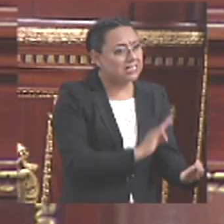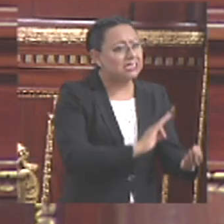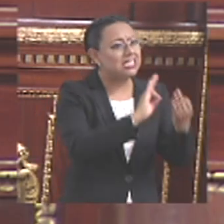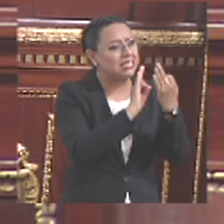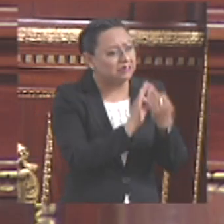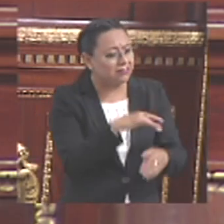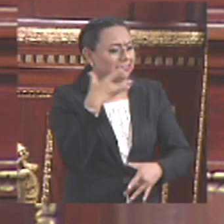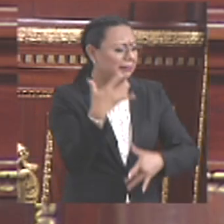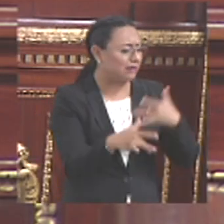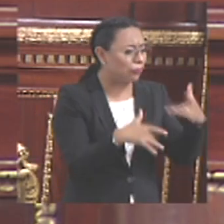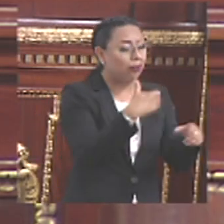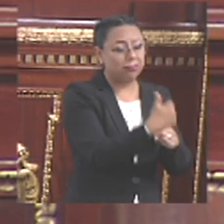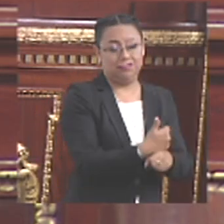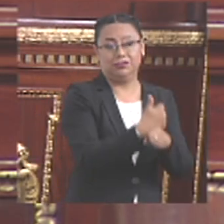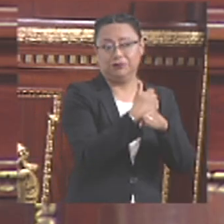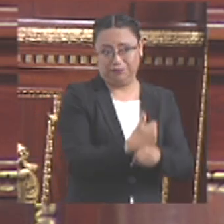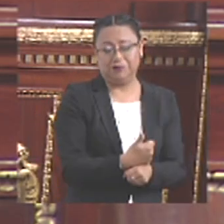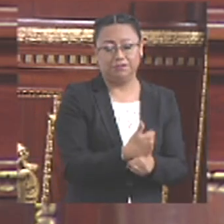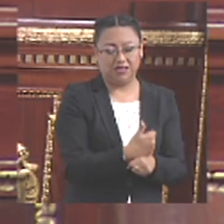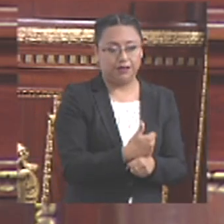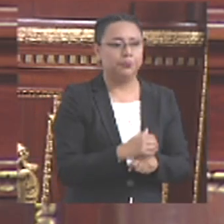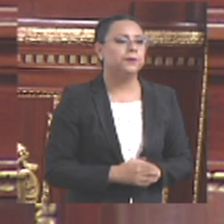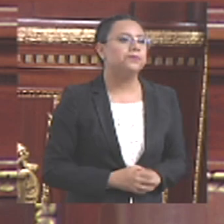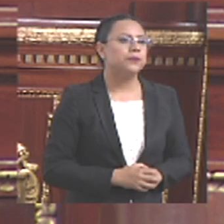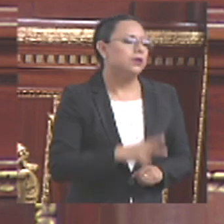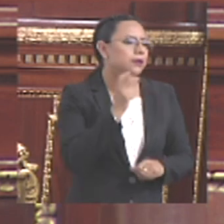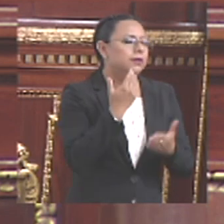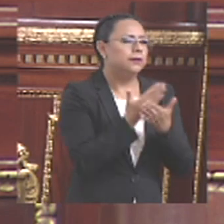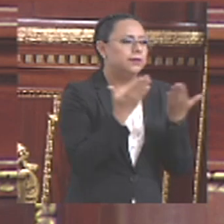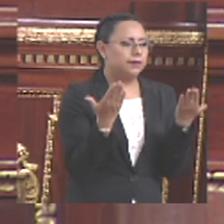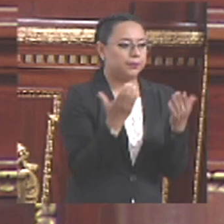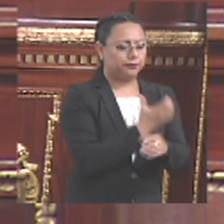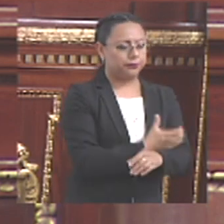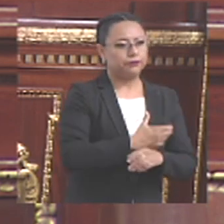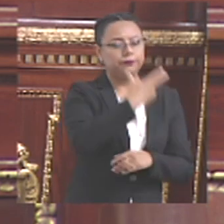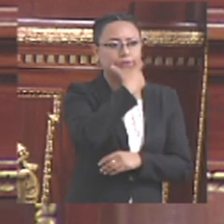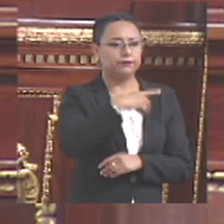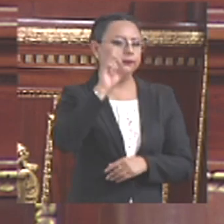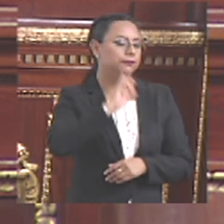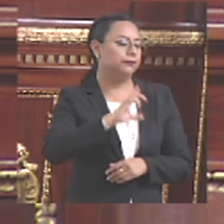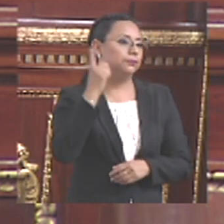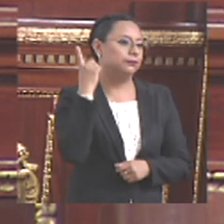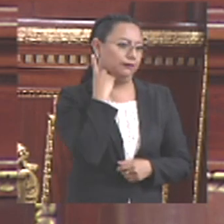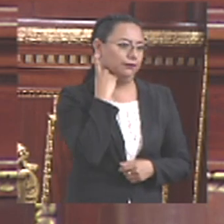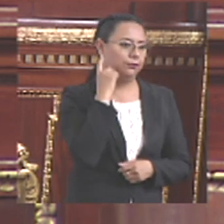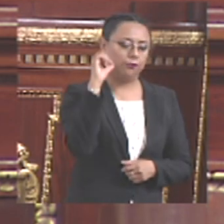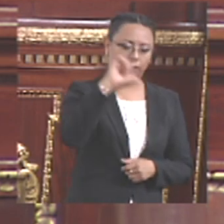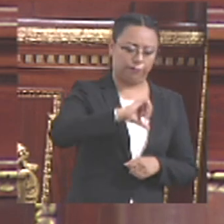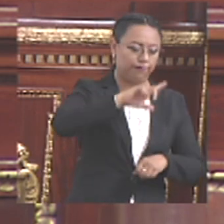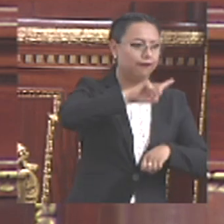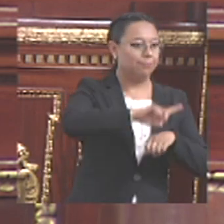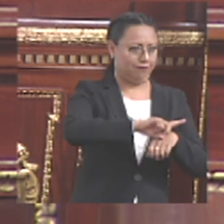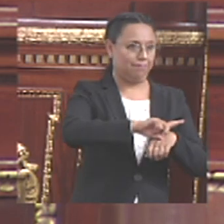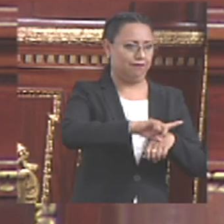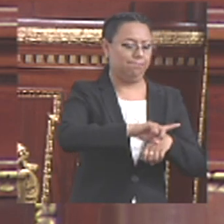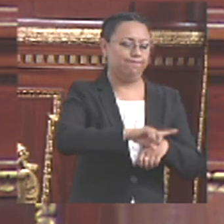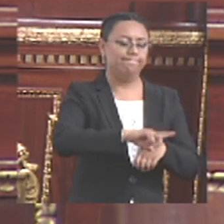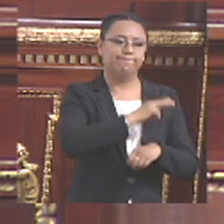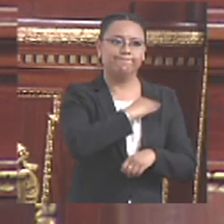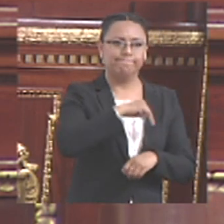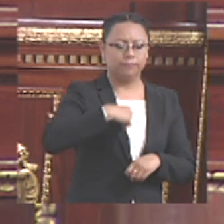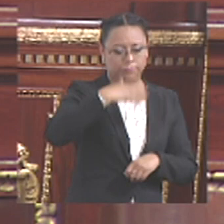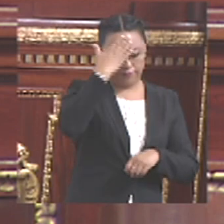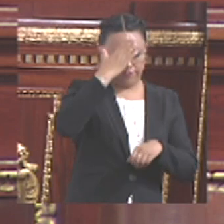Por eso, compañeras, compañeros diputados, sirva este día para preguntarnos qué estamos haciendo. Creo